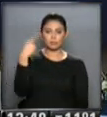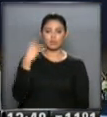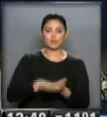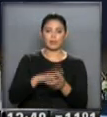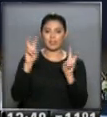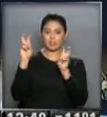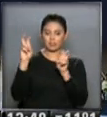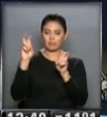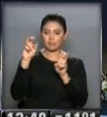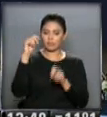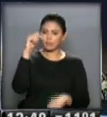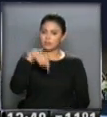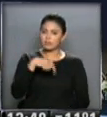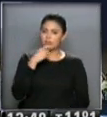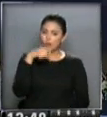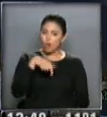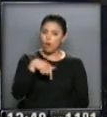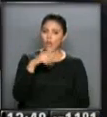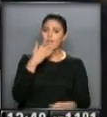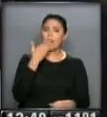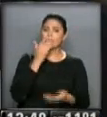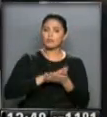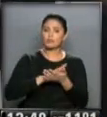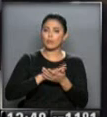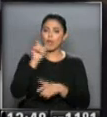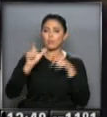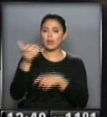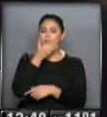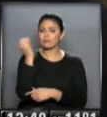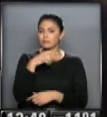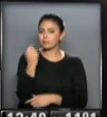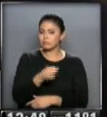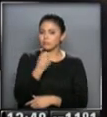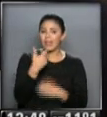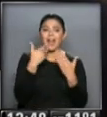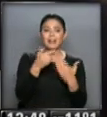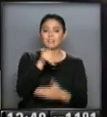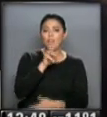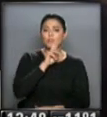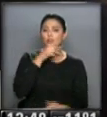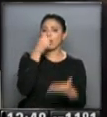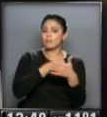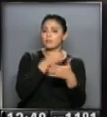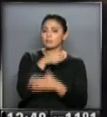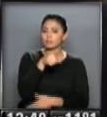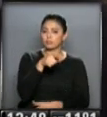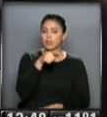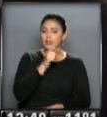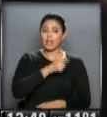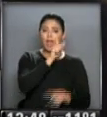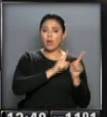personas y Hoy estamos hablando del delito de trata de personas en la Argentina es gracias a su zona trimarco y mientras está atacando a Susana